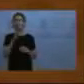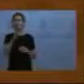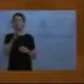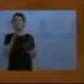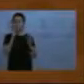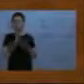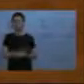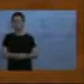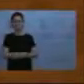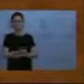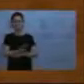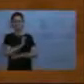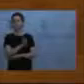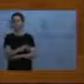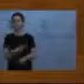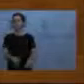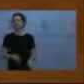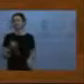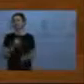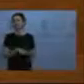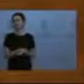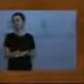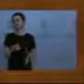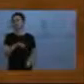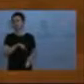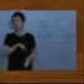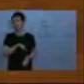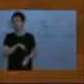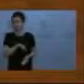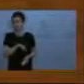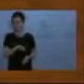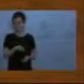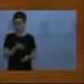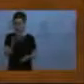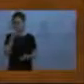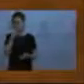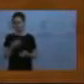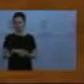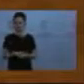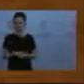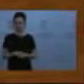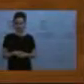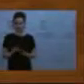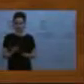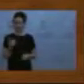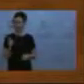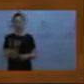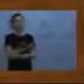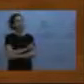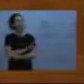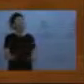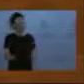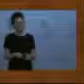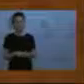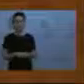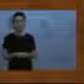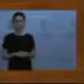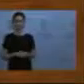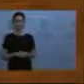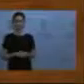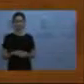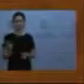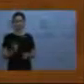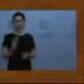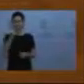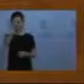este Gobierno a los deportes en general, digamos que ya la ética lo debe considerar algo tremendamente secundario. Pero nosotros no. Nosotros no, y no pensamos ni somos